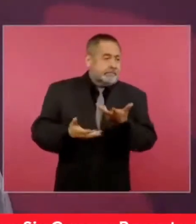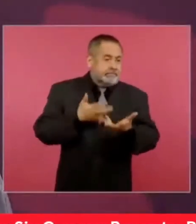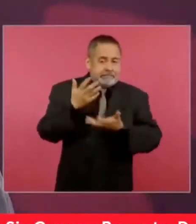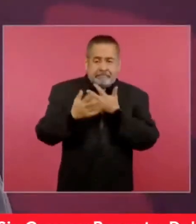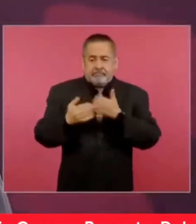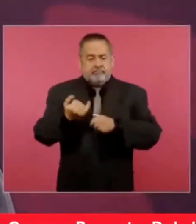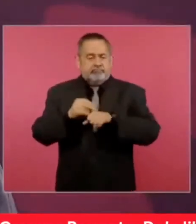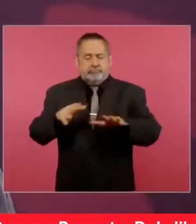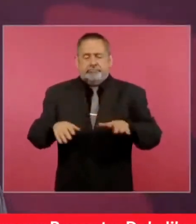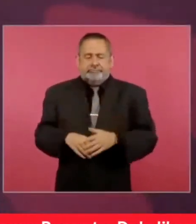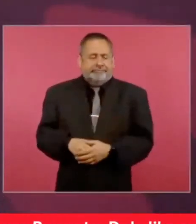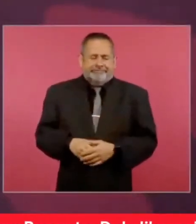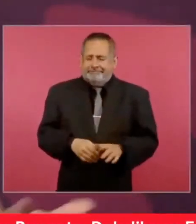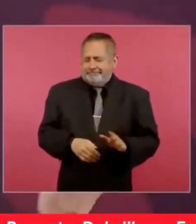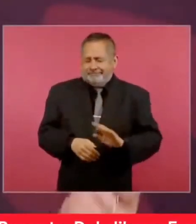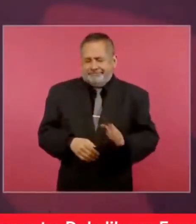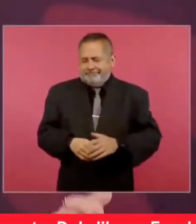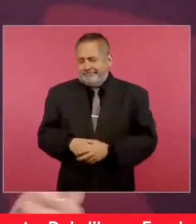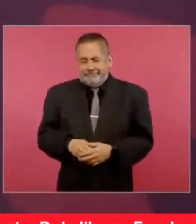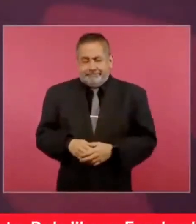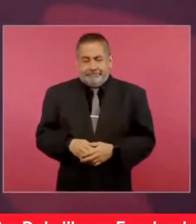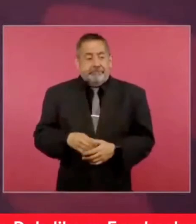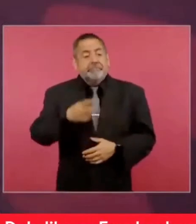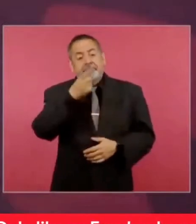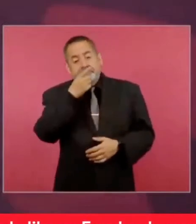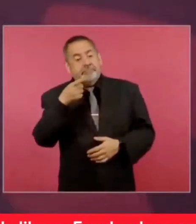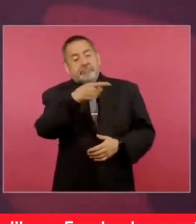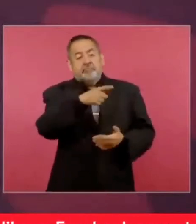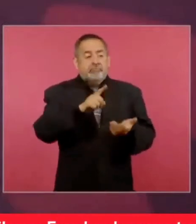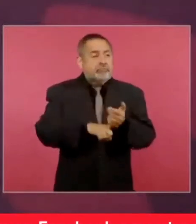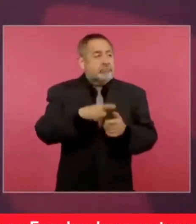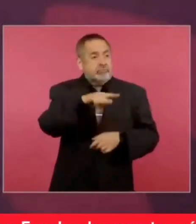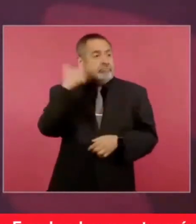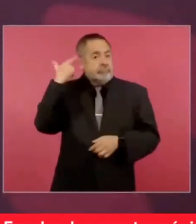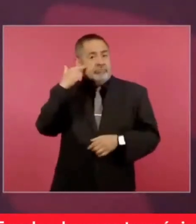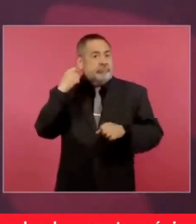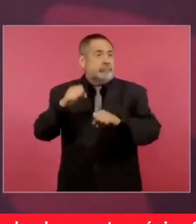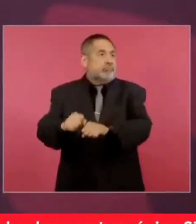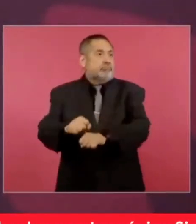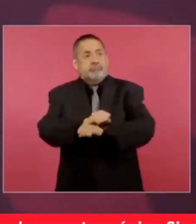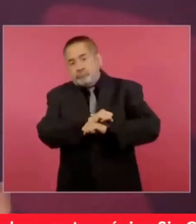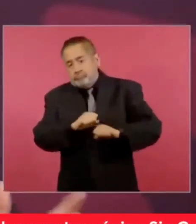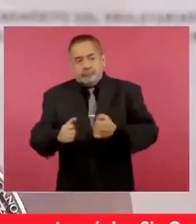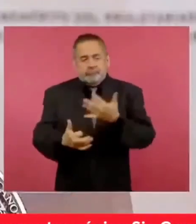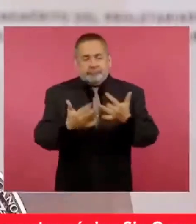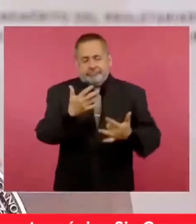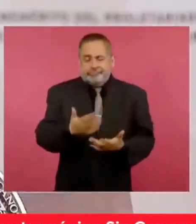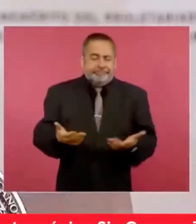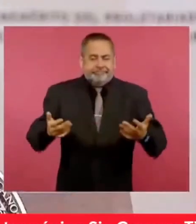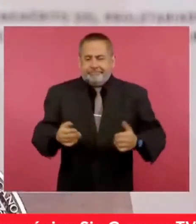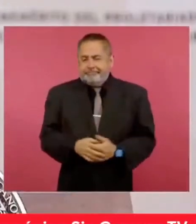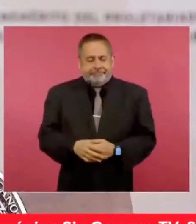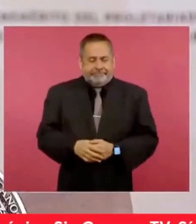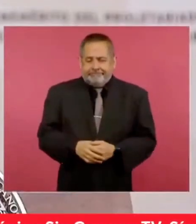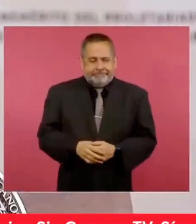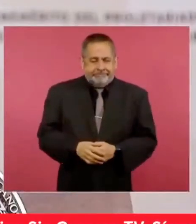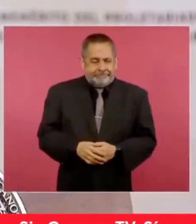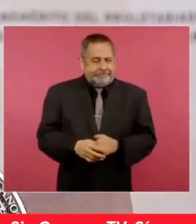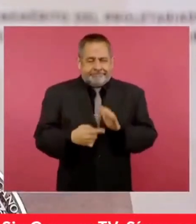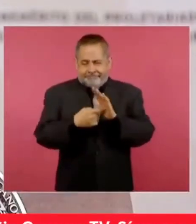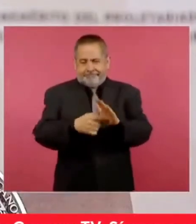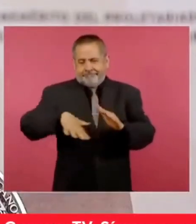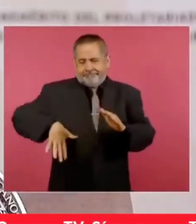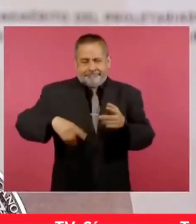que circula. Hasta de una explosión en Guadalajara hablaron. Pero estos solo son 3 ejemplos de lo que